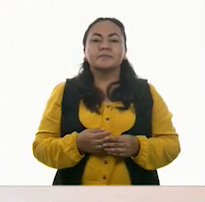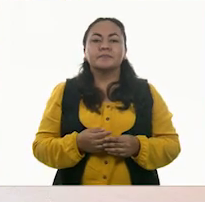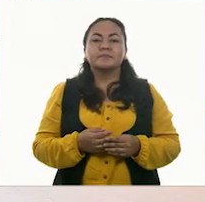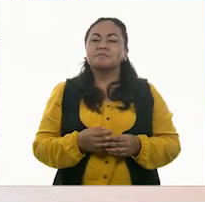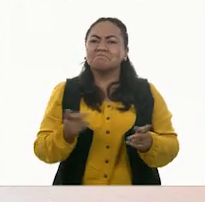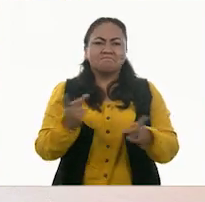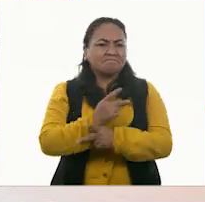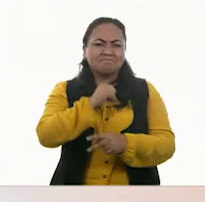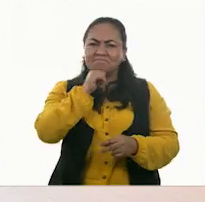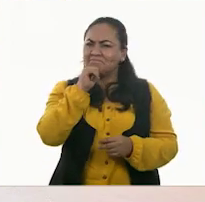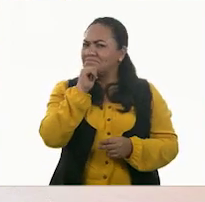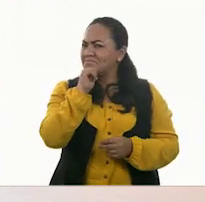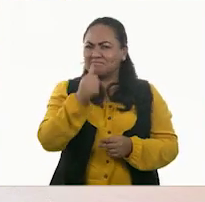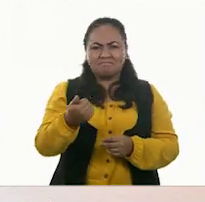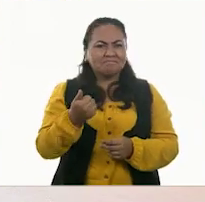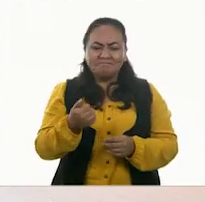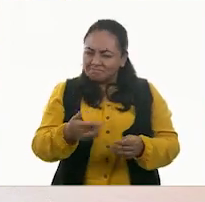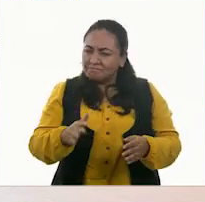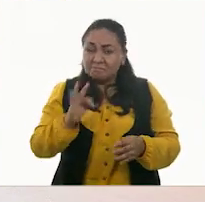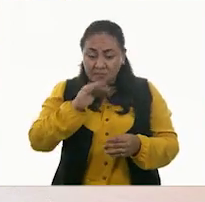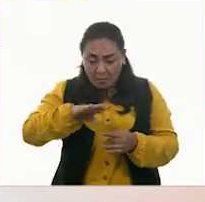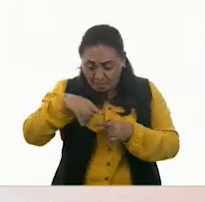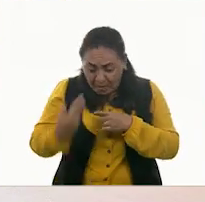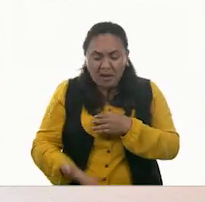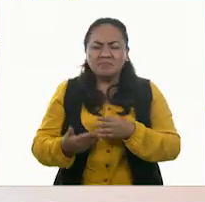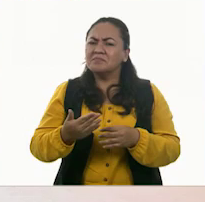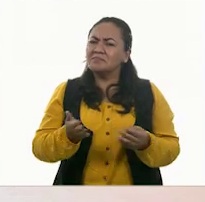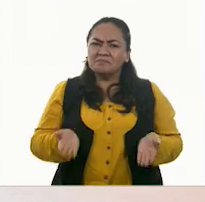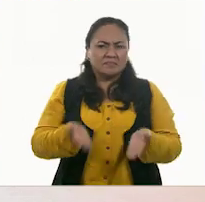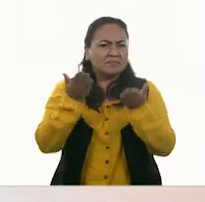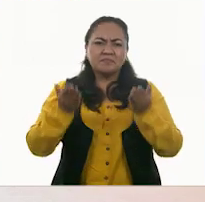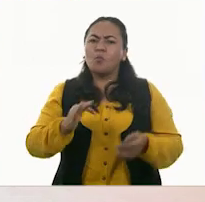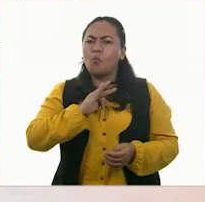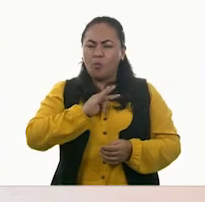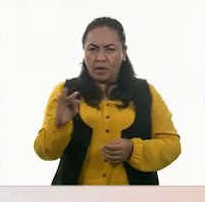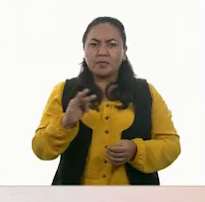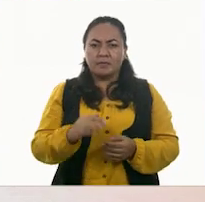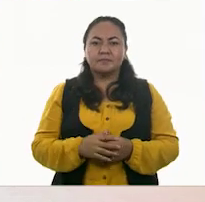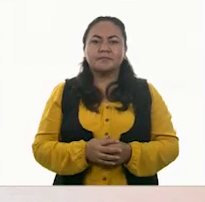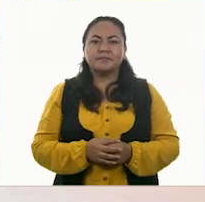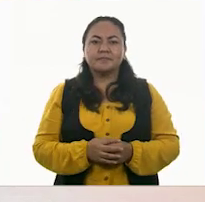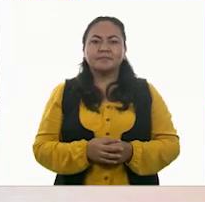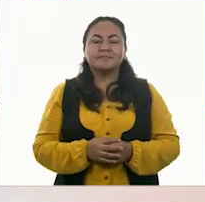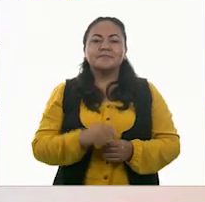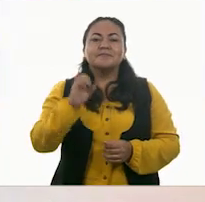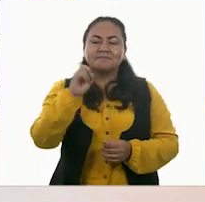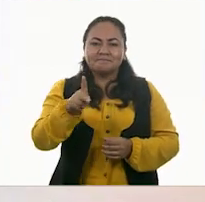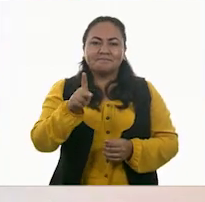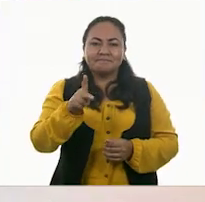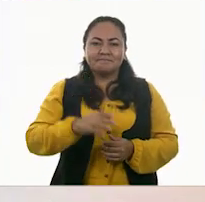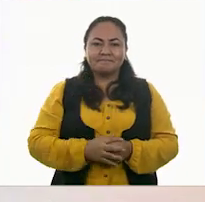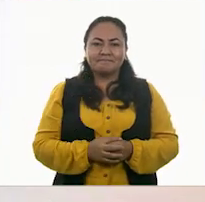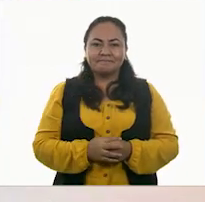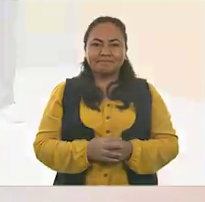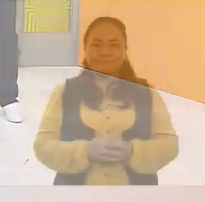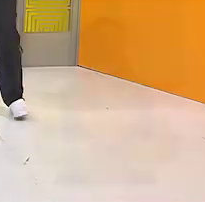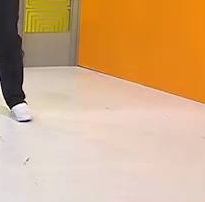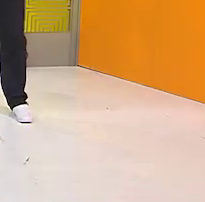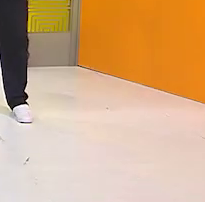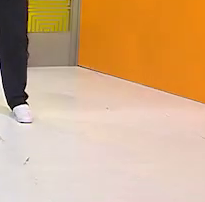No pasa nada si cae, lo puedo volver a levantar y no pasa nada. Continuamos. ¿De este lado? Ok, perfecto.